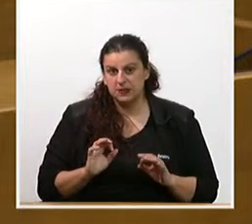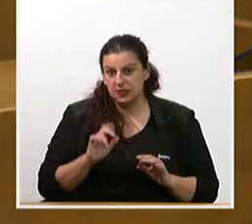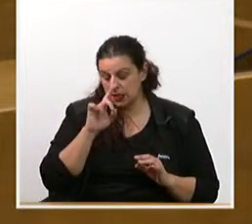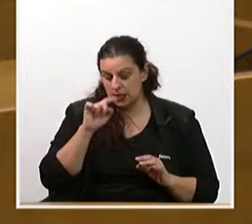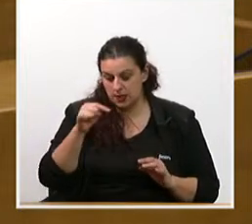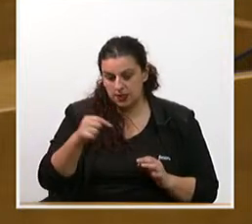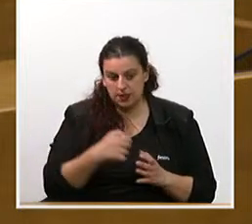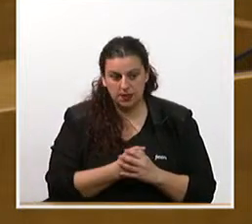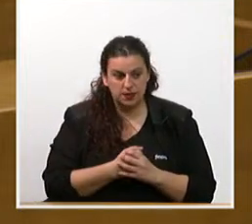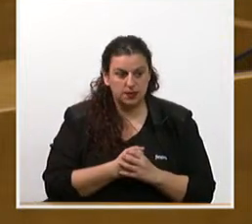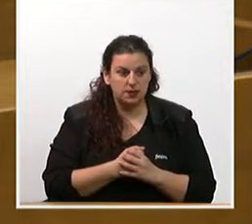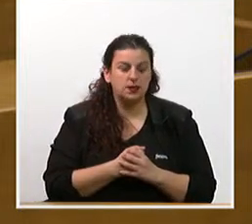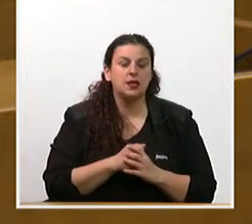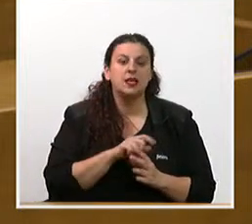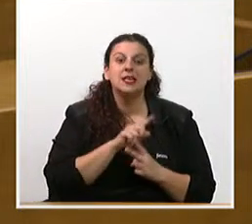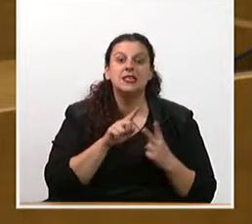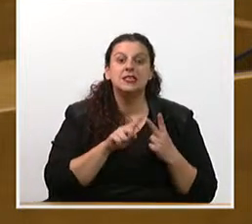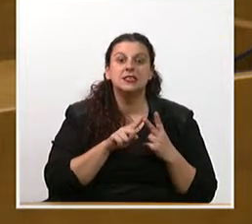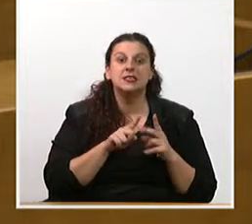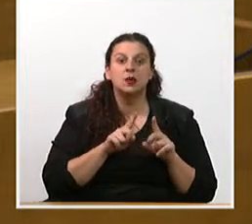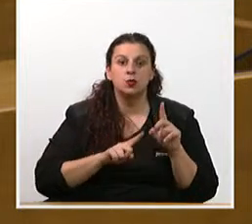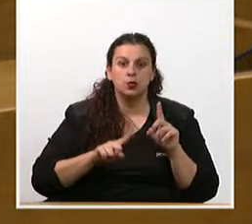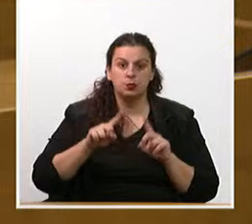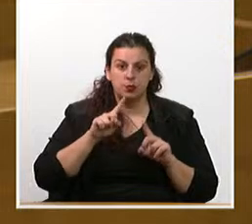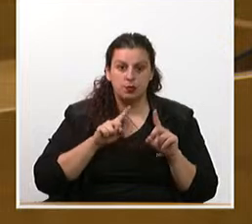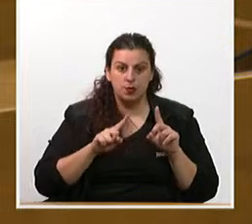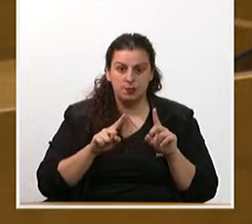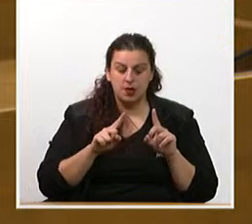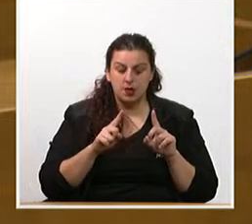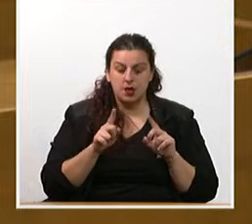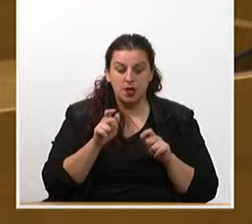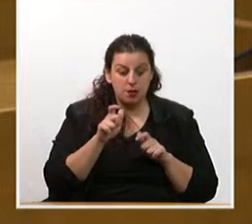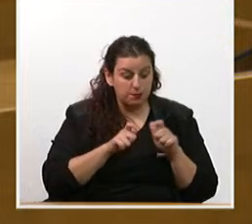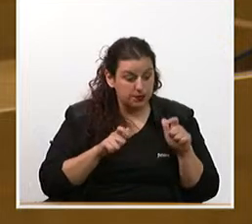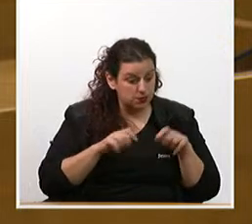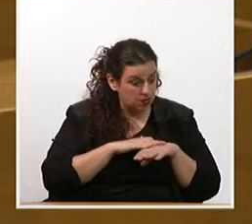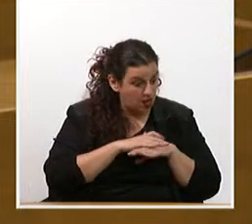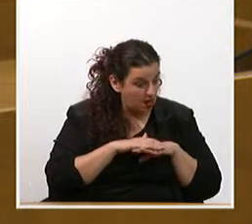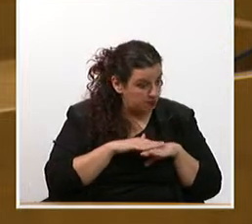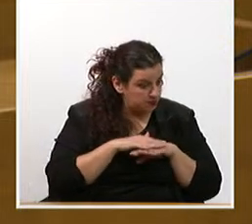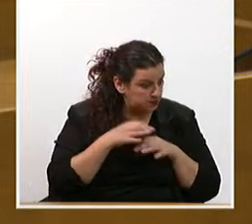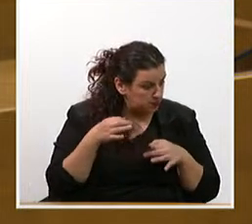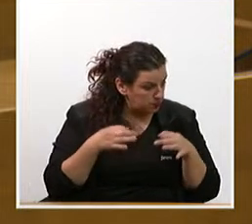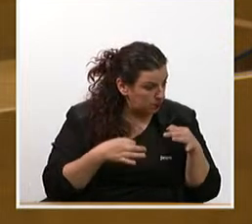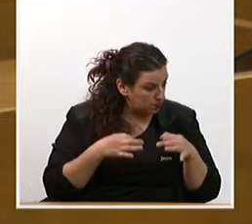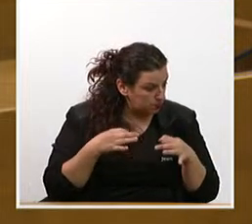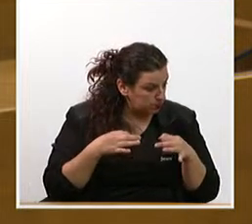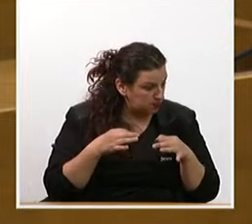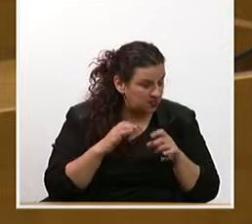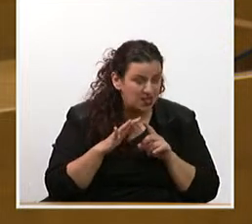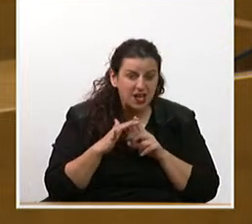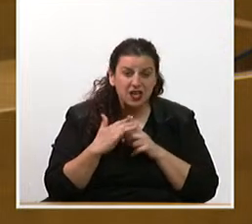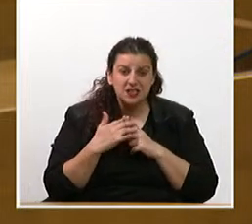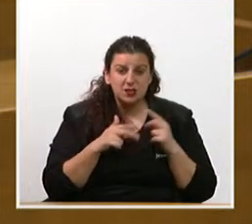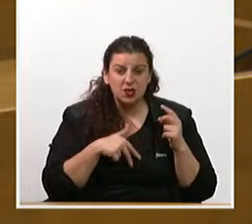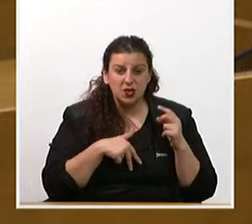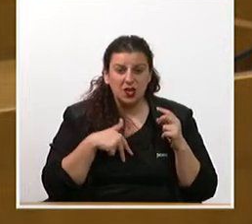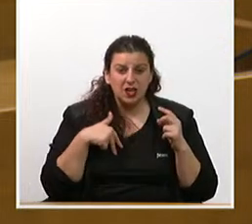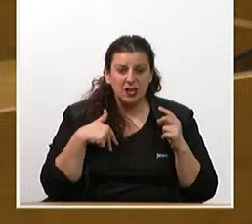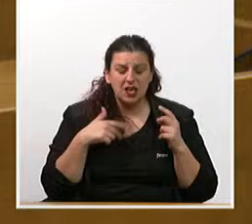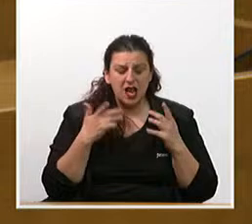siguiente segundo problema Un personal del administración de Justicia con una situación generalizada de